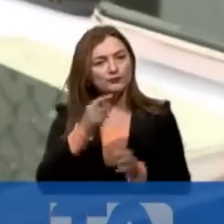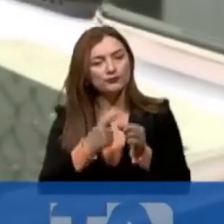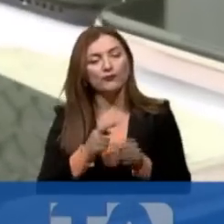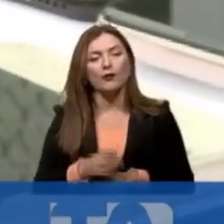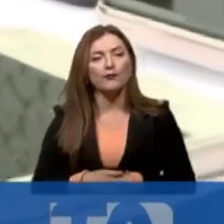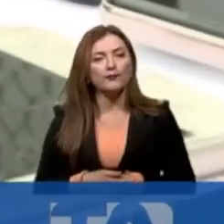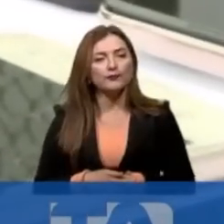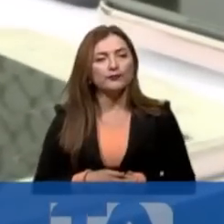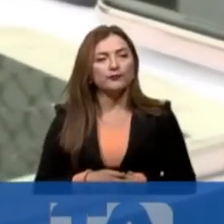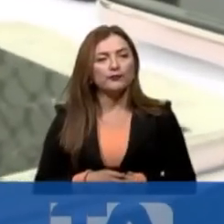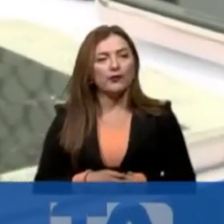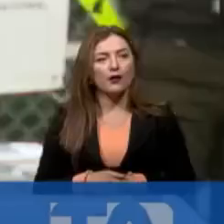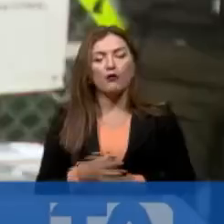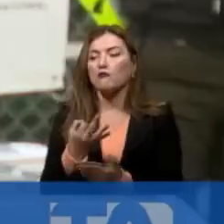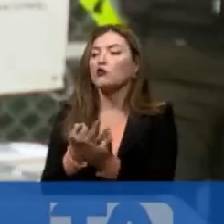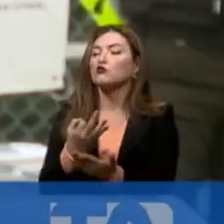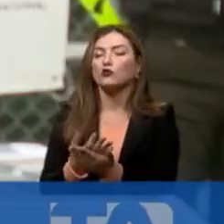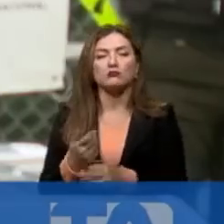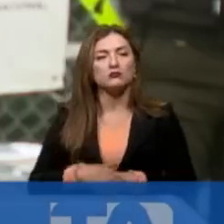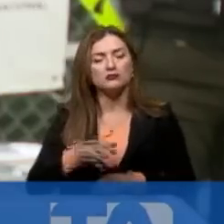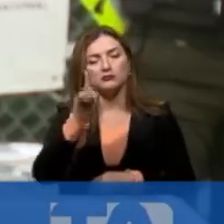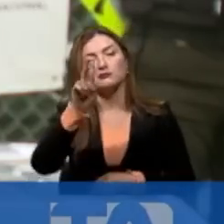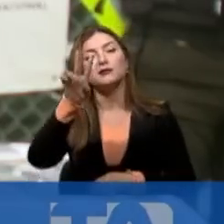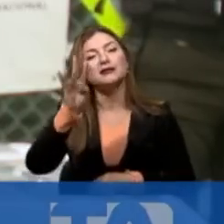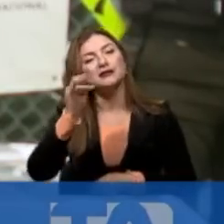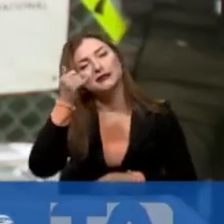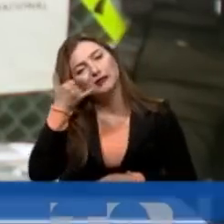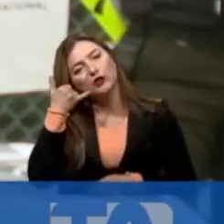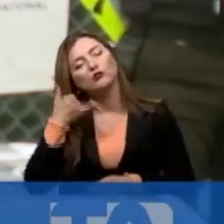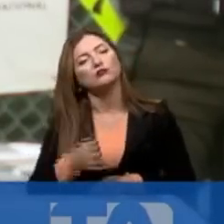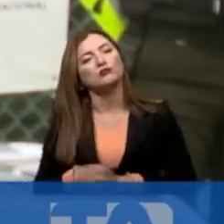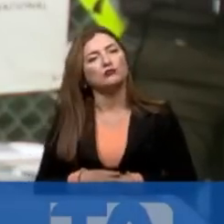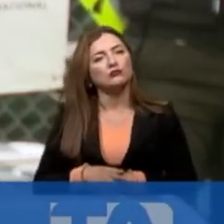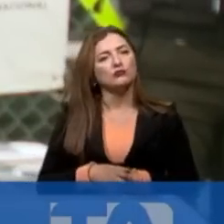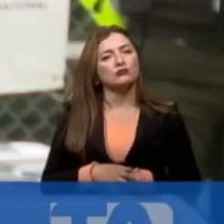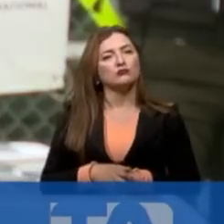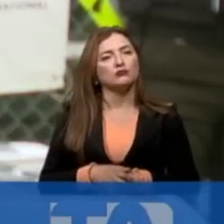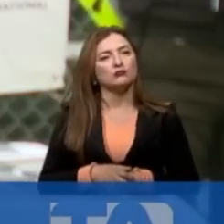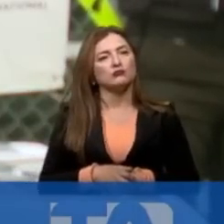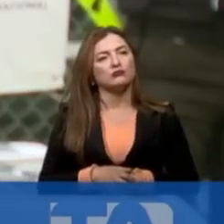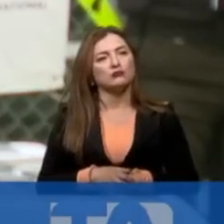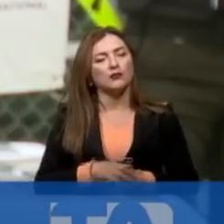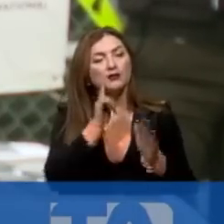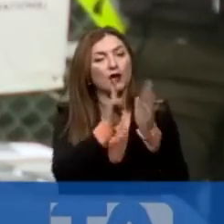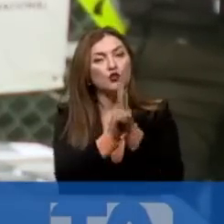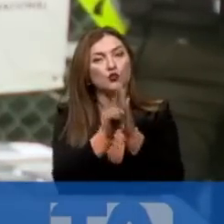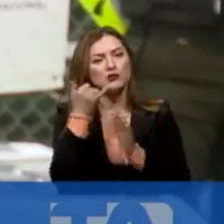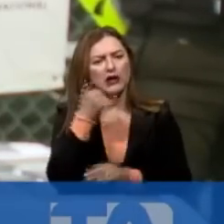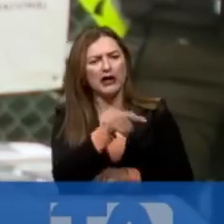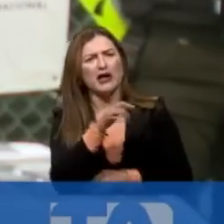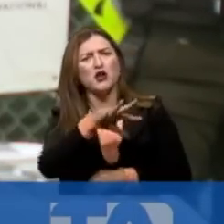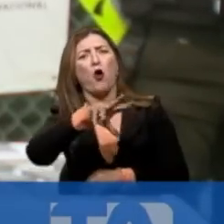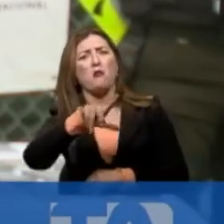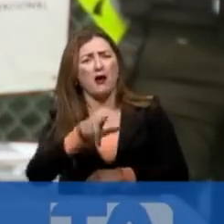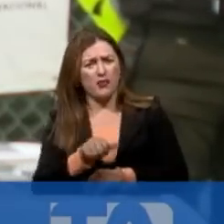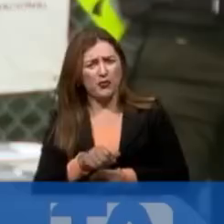mismos no contarían con un respaldo legal. 127 celulares que obviamente están reportados como robados, que no